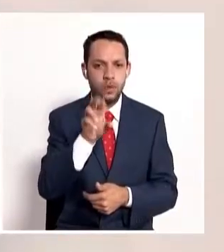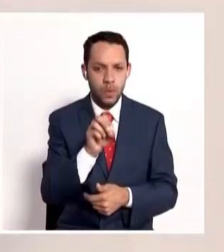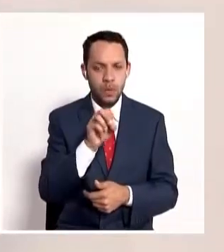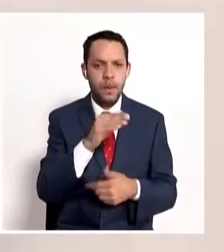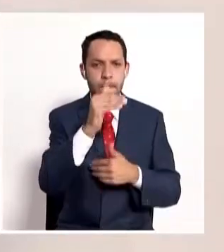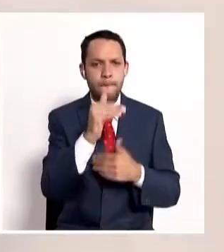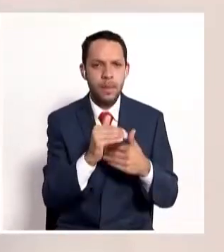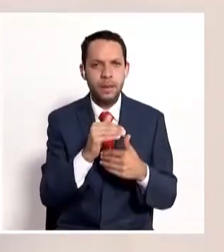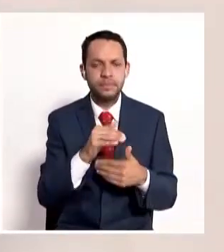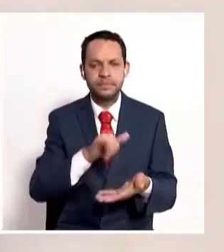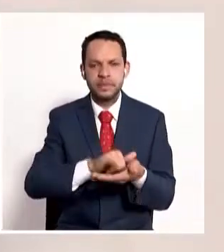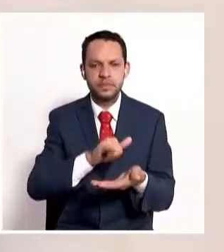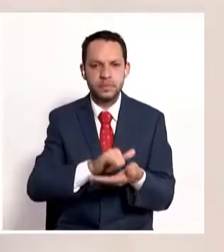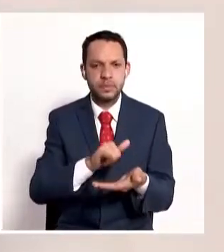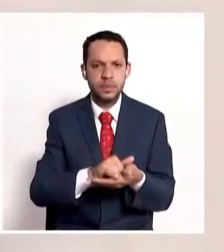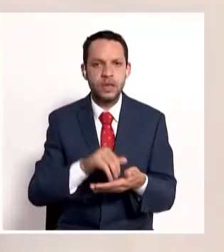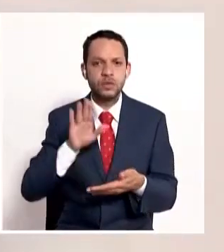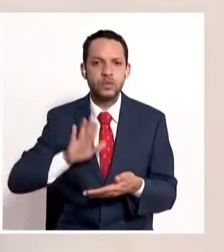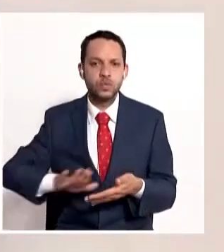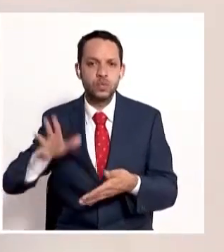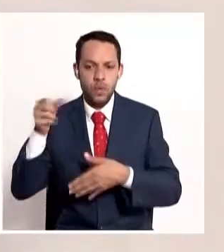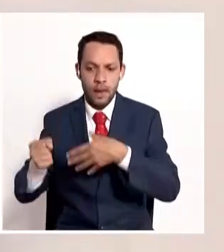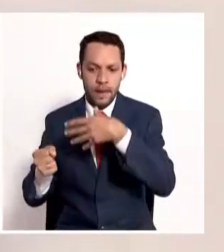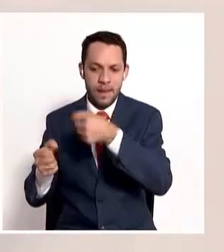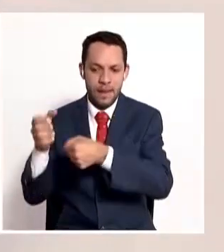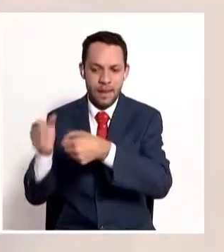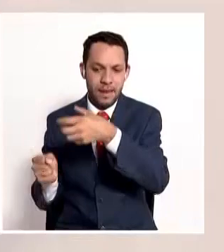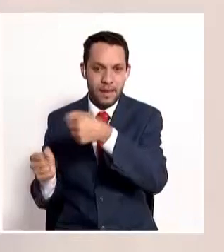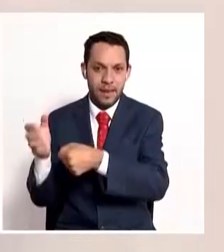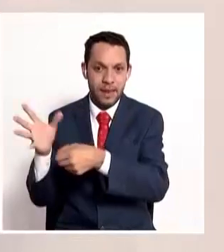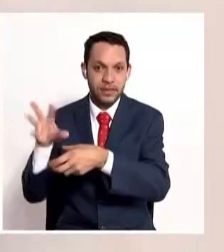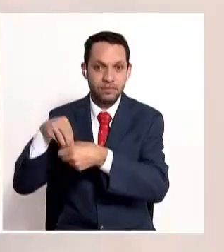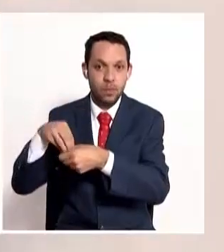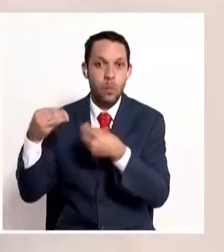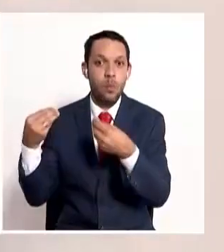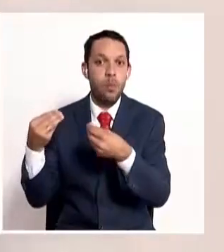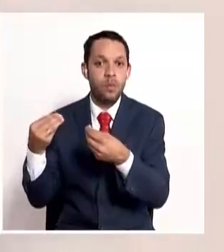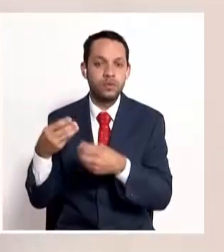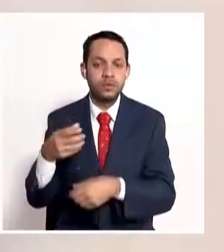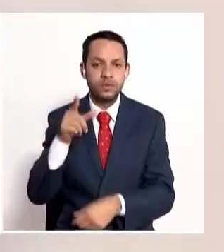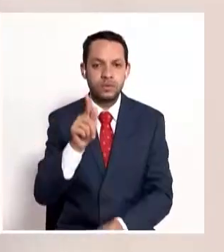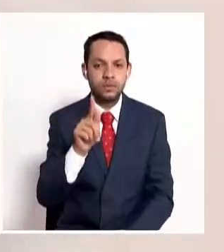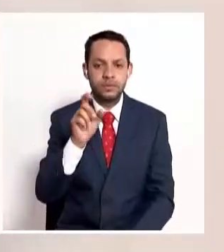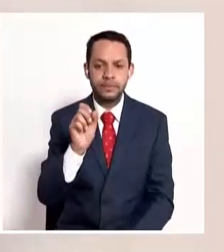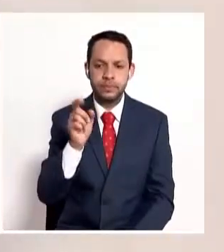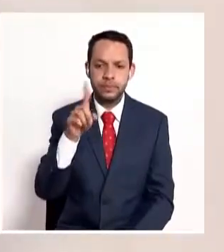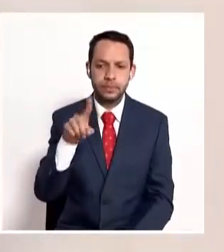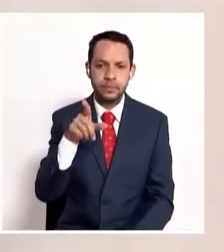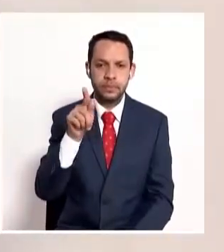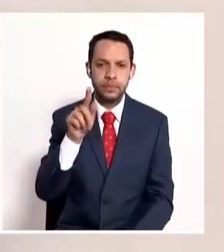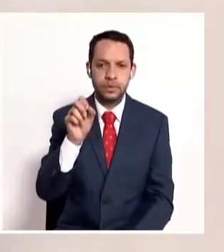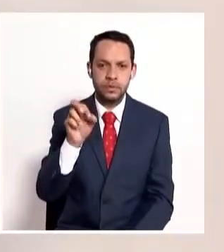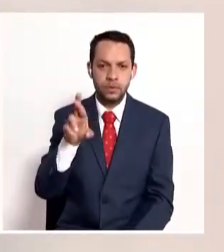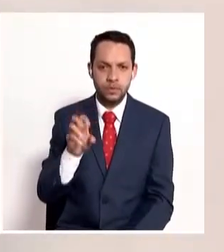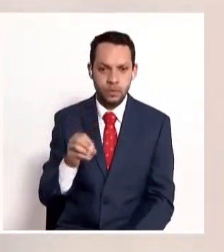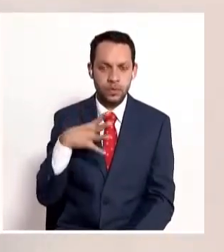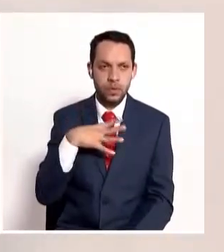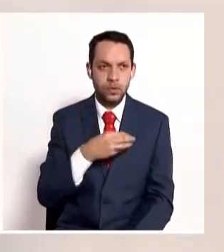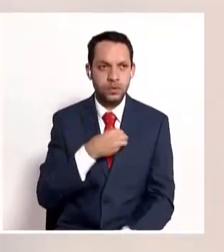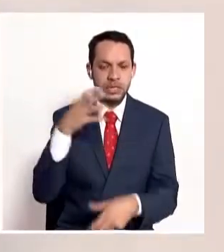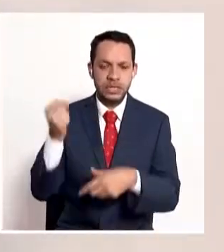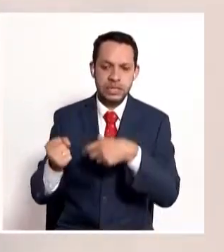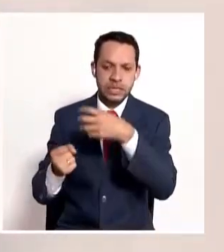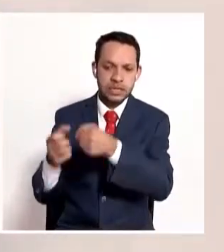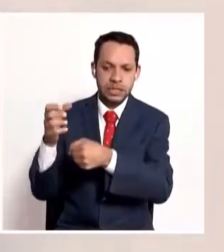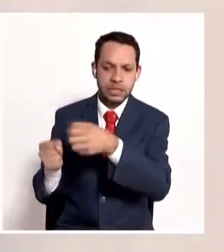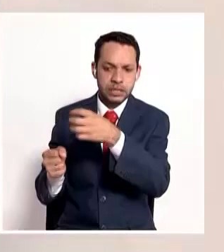tienen mucho fósforo es la leche de vaca cuando nosotros ingerimos productos lácteos realmente lo que estamos